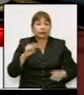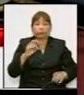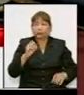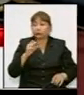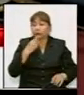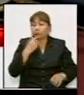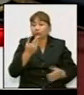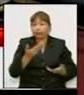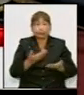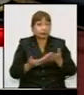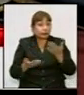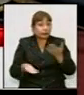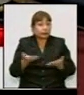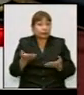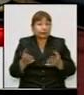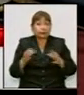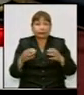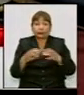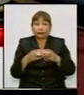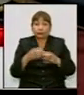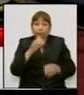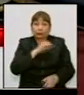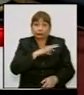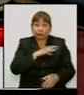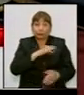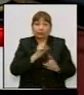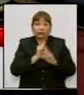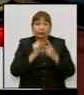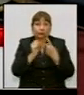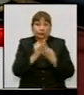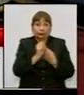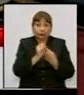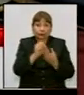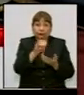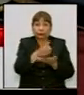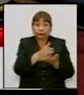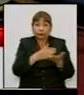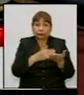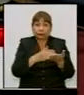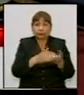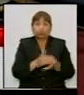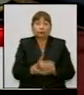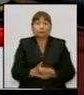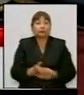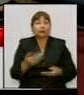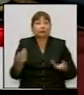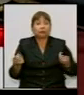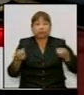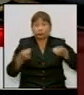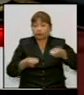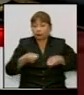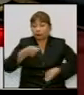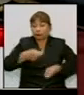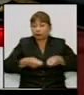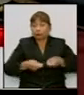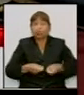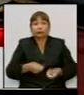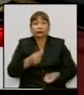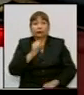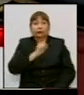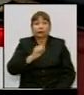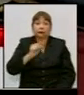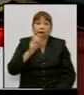Aérea. Pero los componentes que dan ese beneficio social como parte de un proyecto de inversión es que a la mano derecha